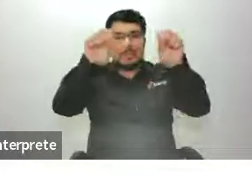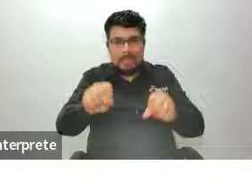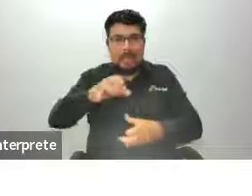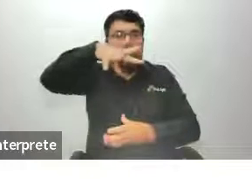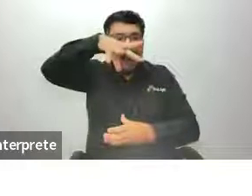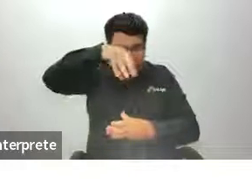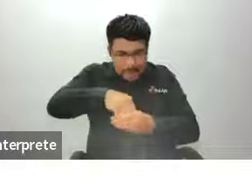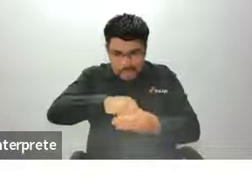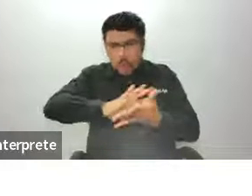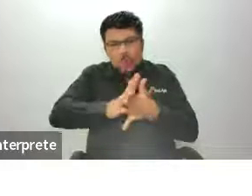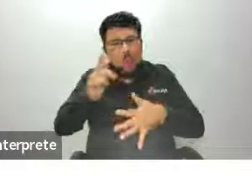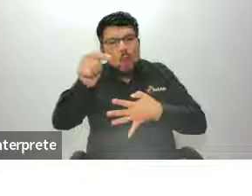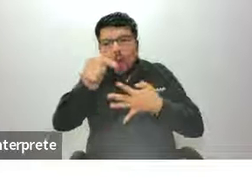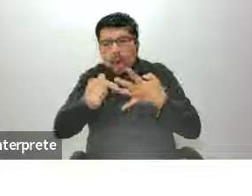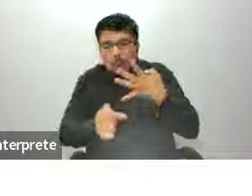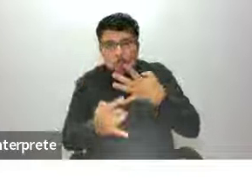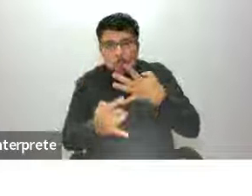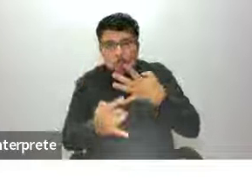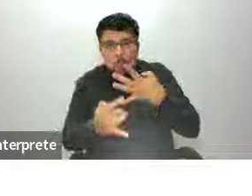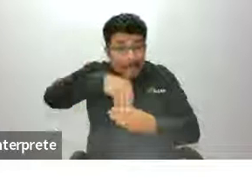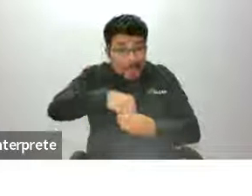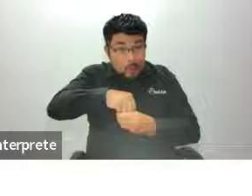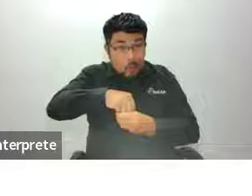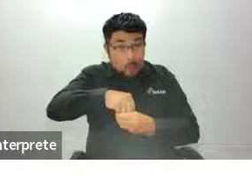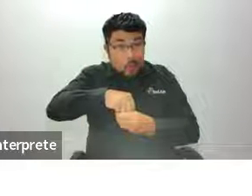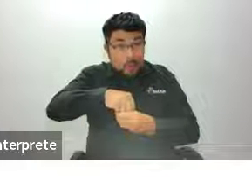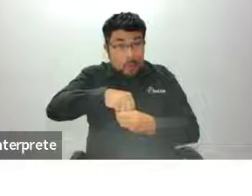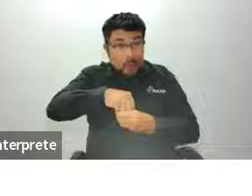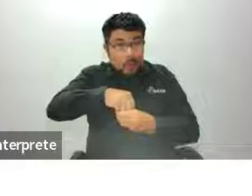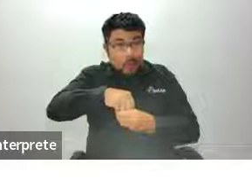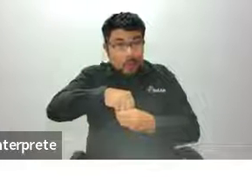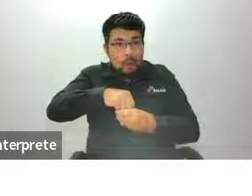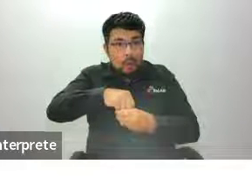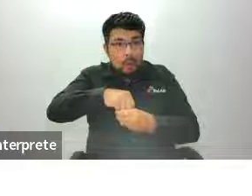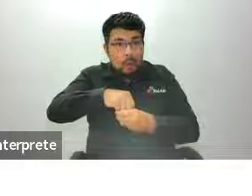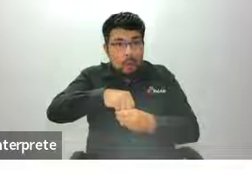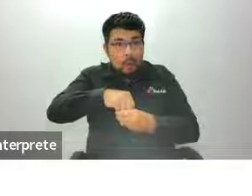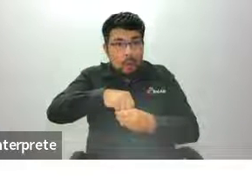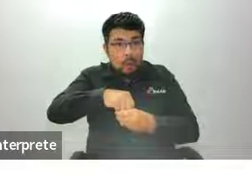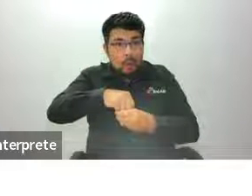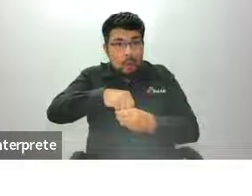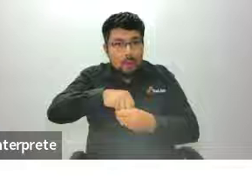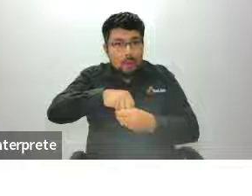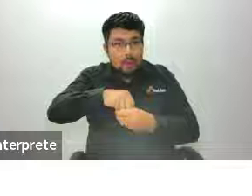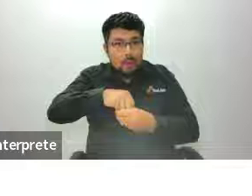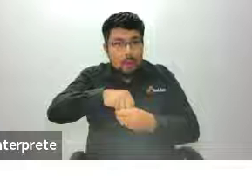al interior, ¿sí? Todos los recursos que están al interior deben estar